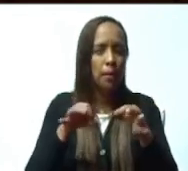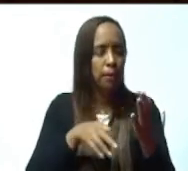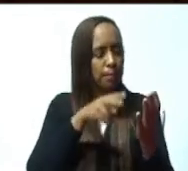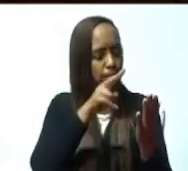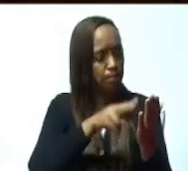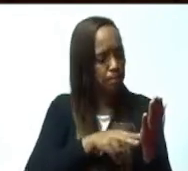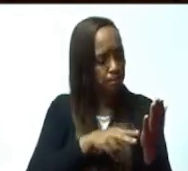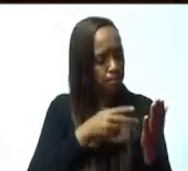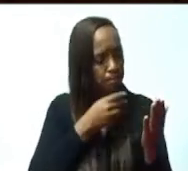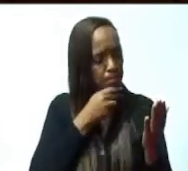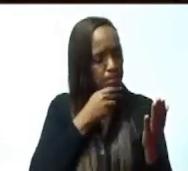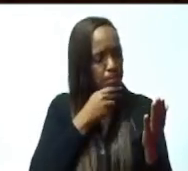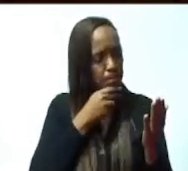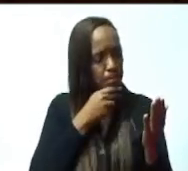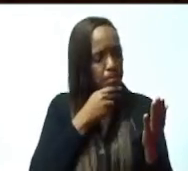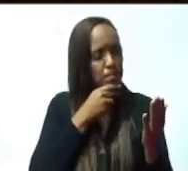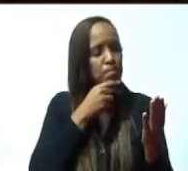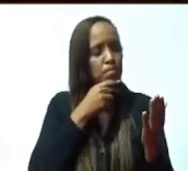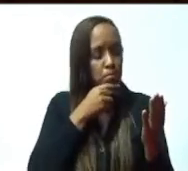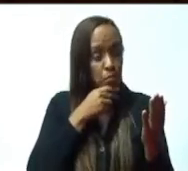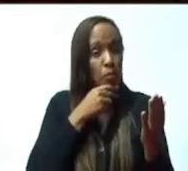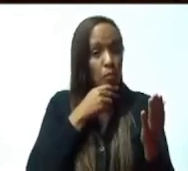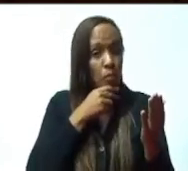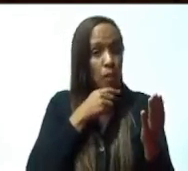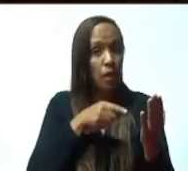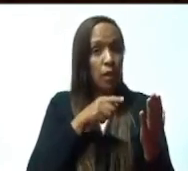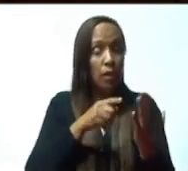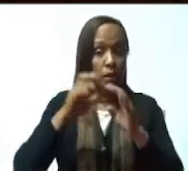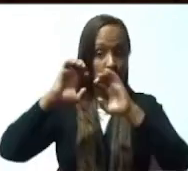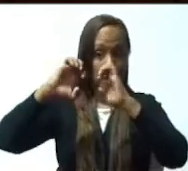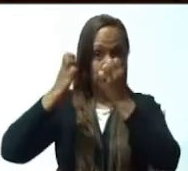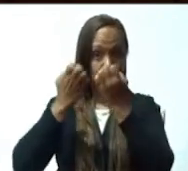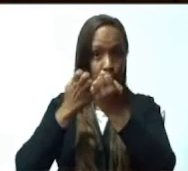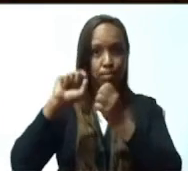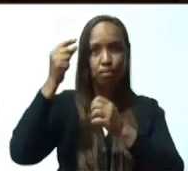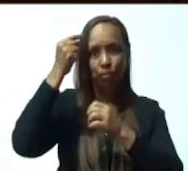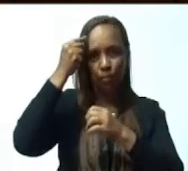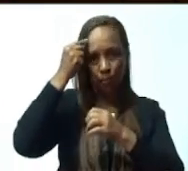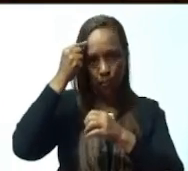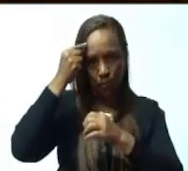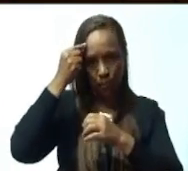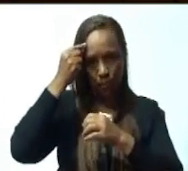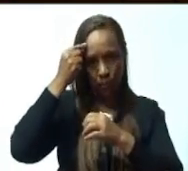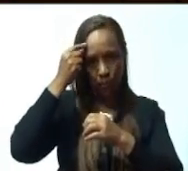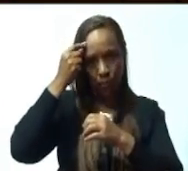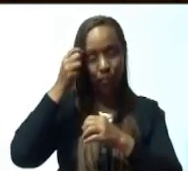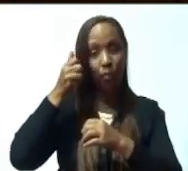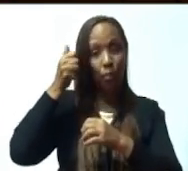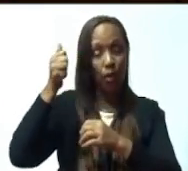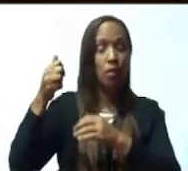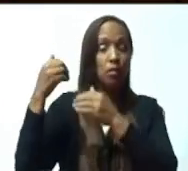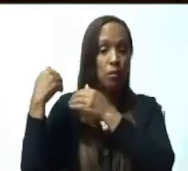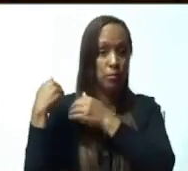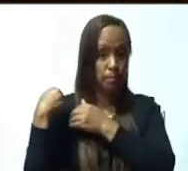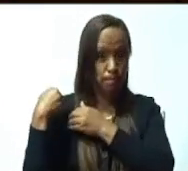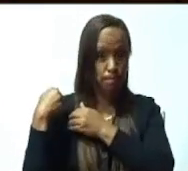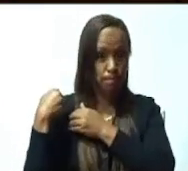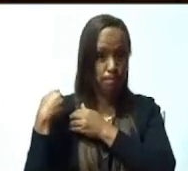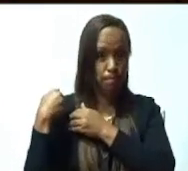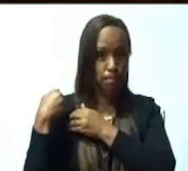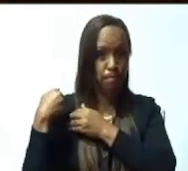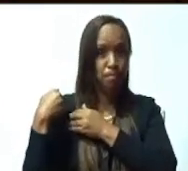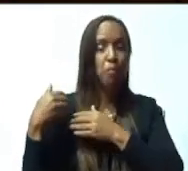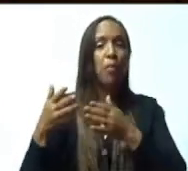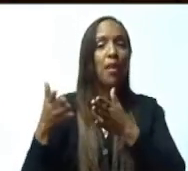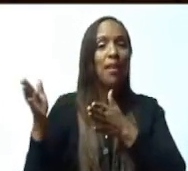que corresponde al Poder Ejecutivo la elaboración del proyecto de ley de presupuesto general del Estado, el cual contempla los